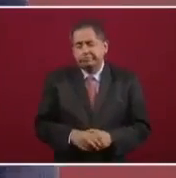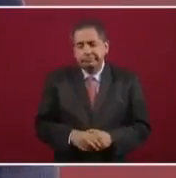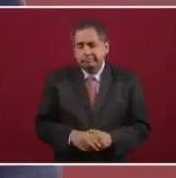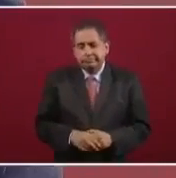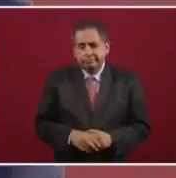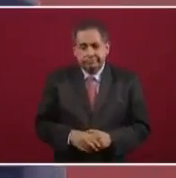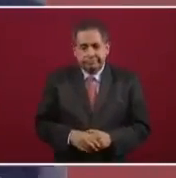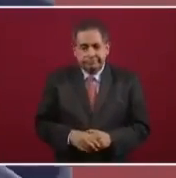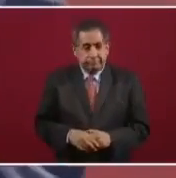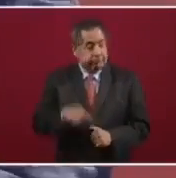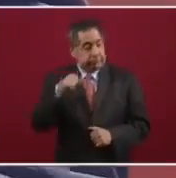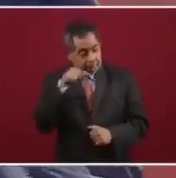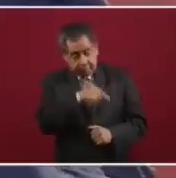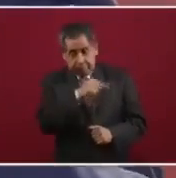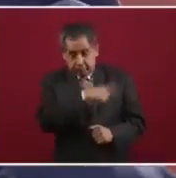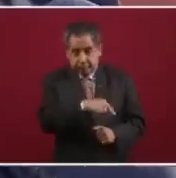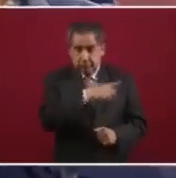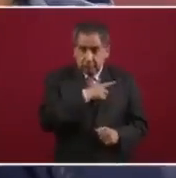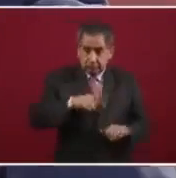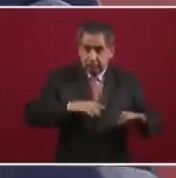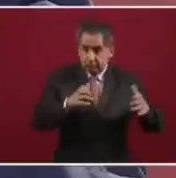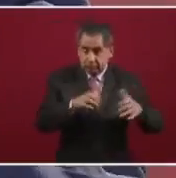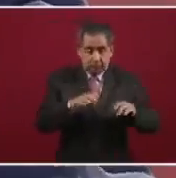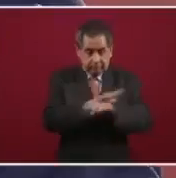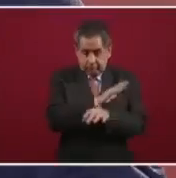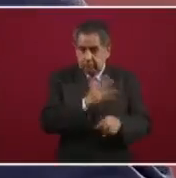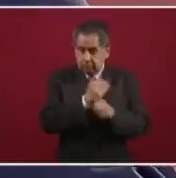Ellos deberían estar haciendo